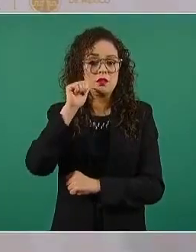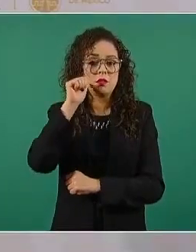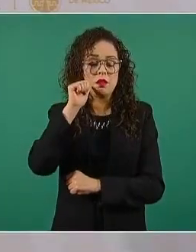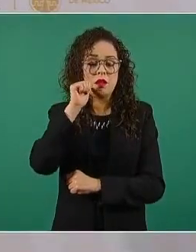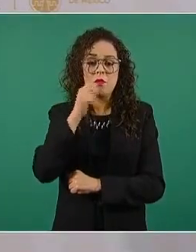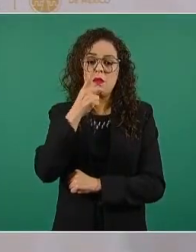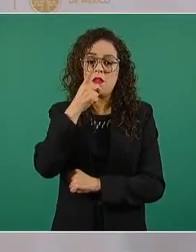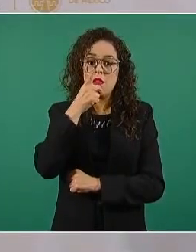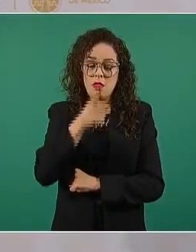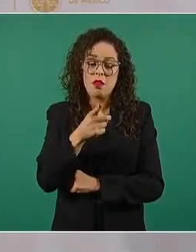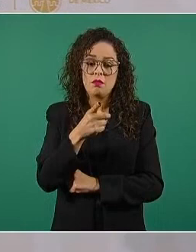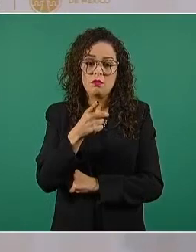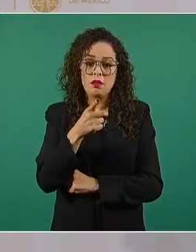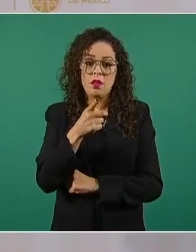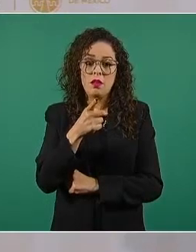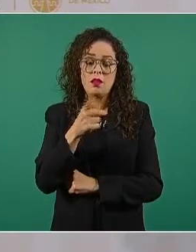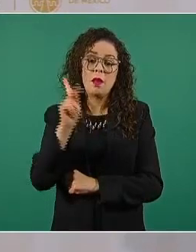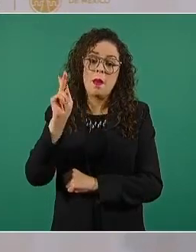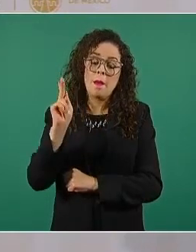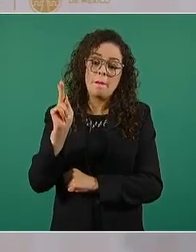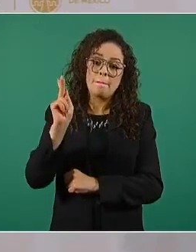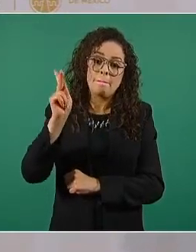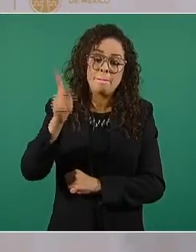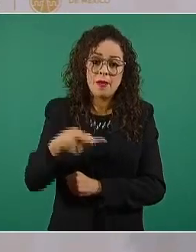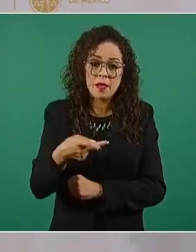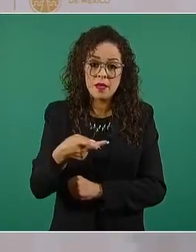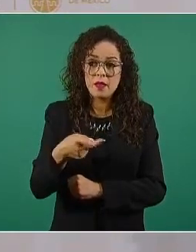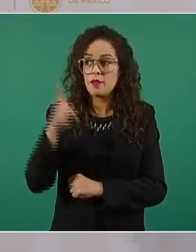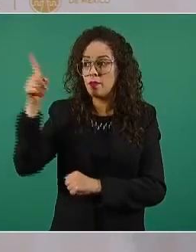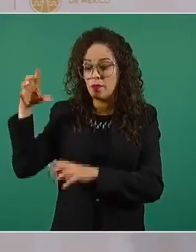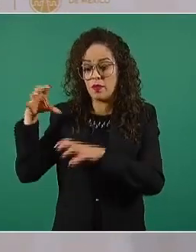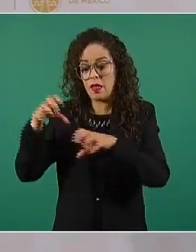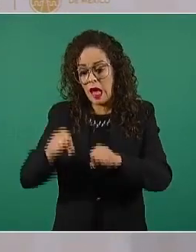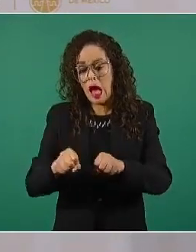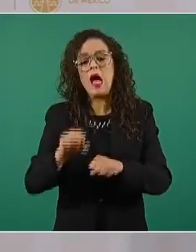invasión en nombre de la libertad,